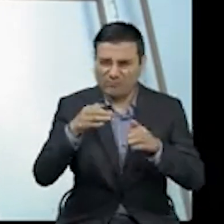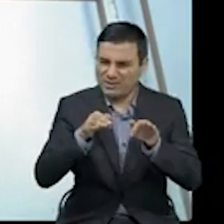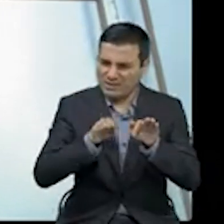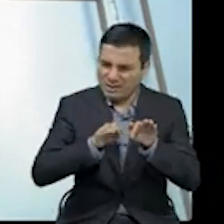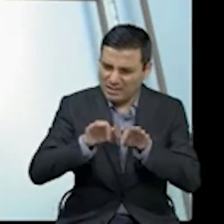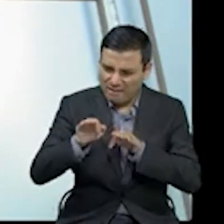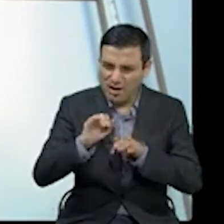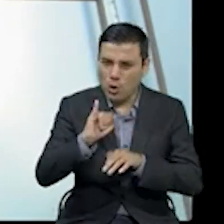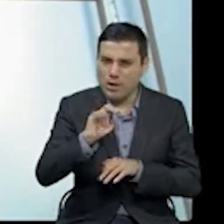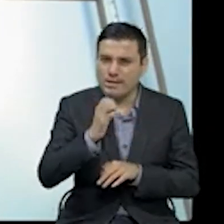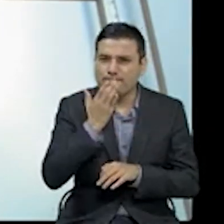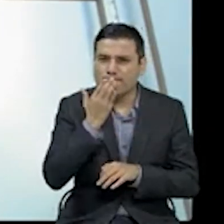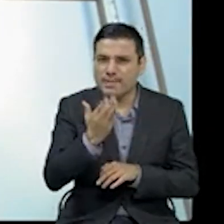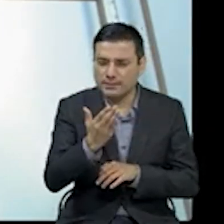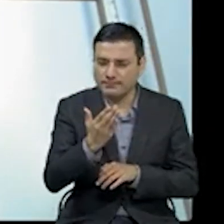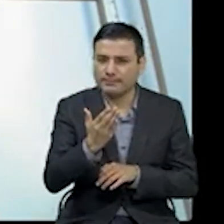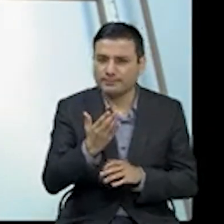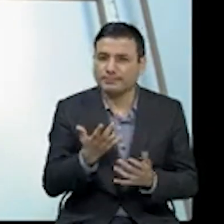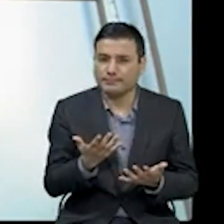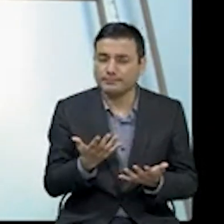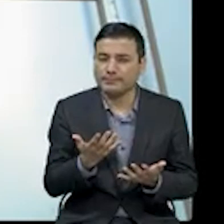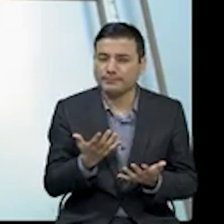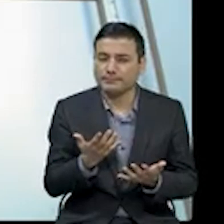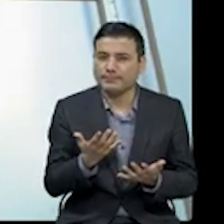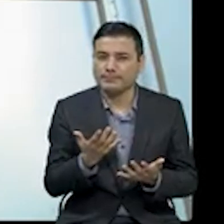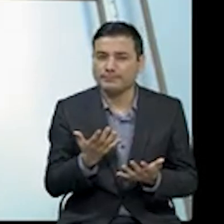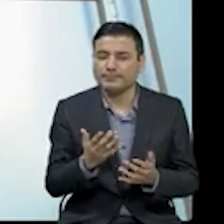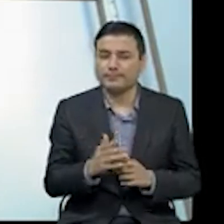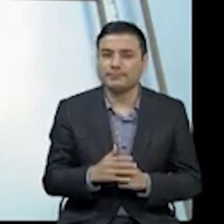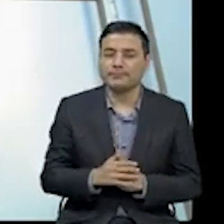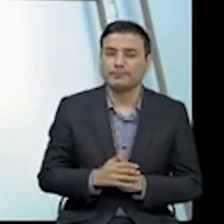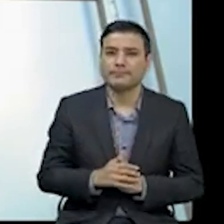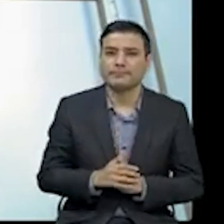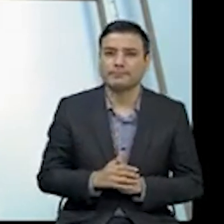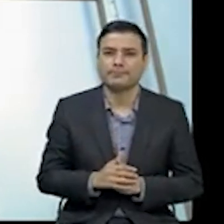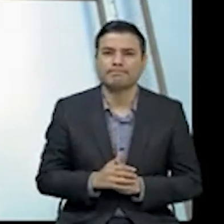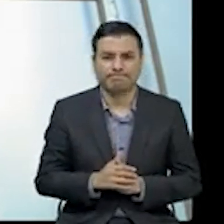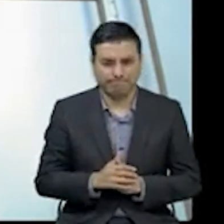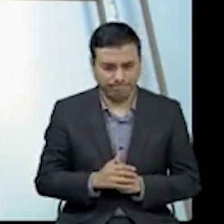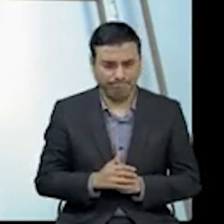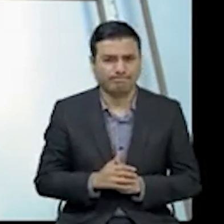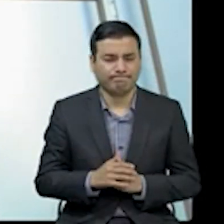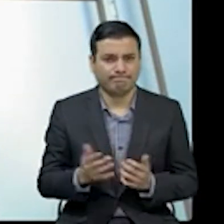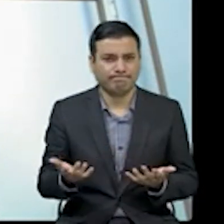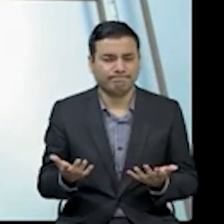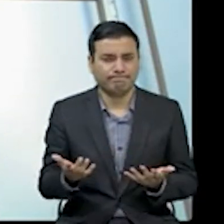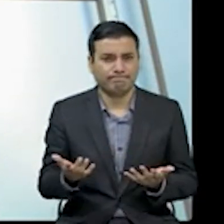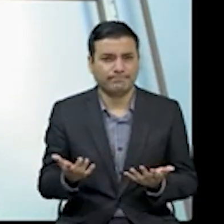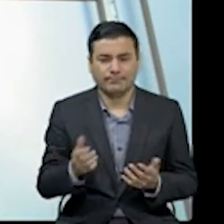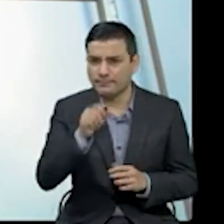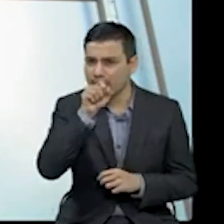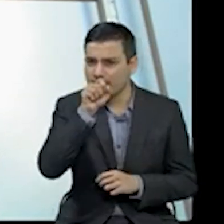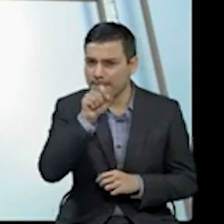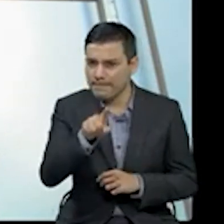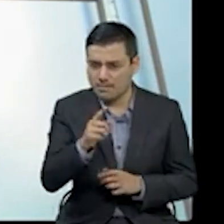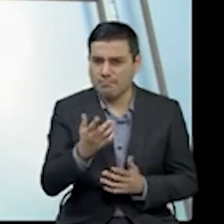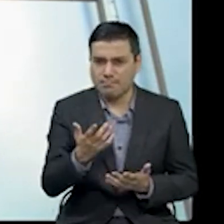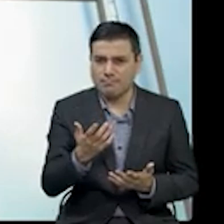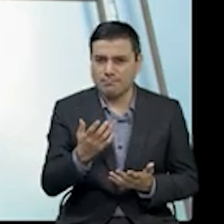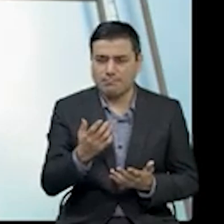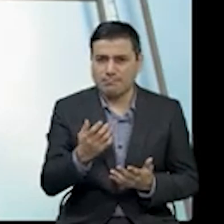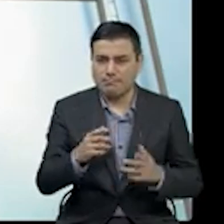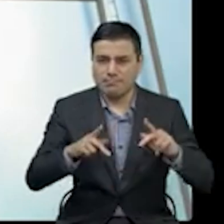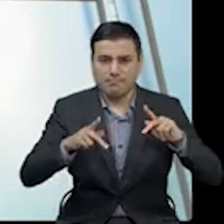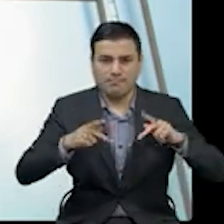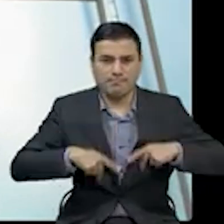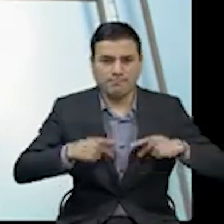Electoral tiene, con la diversidad que el Instituto Nacional Electoral tiene, pero con el compromiso que como